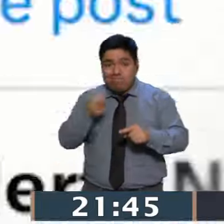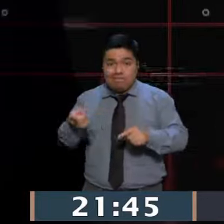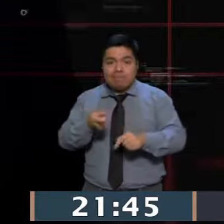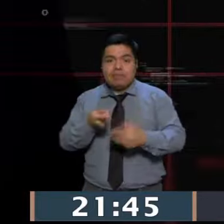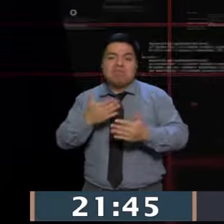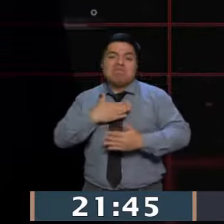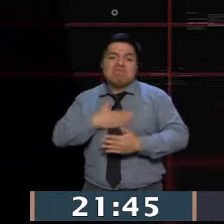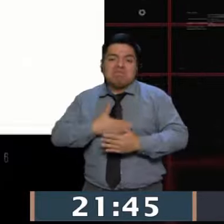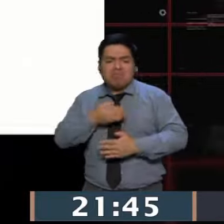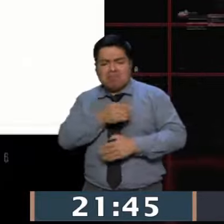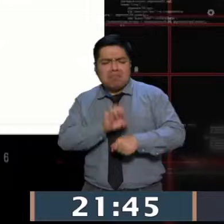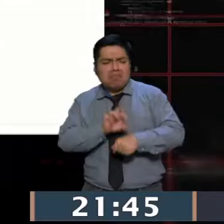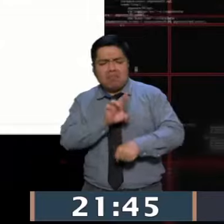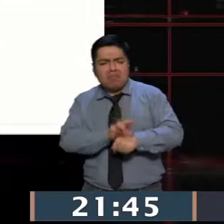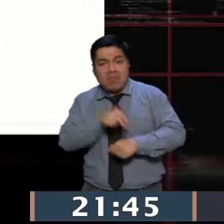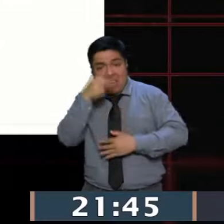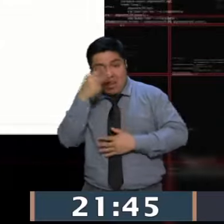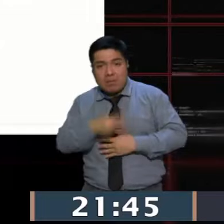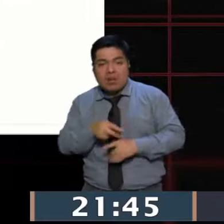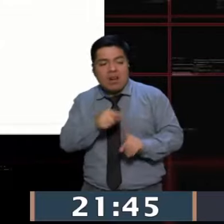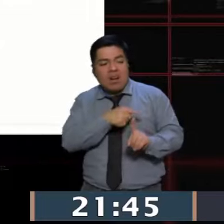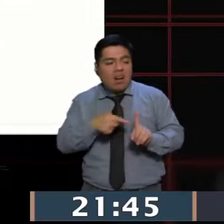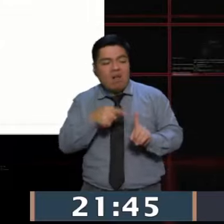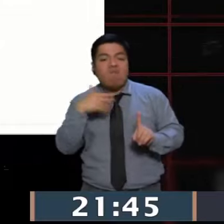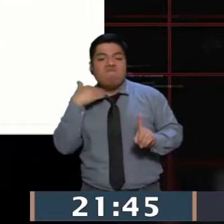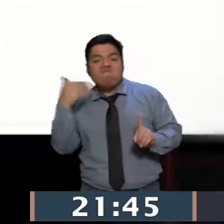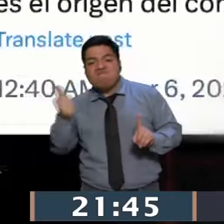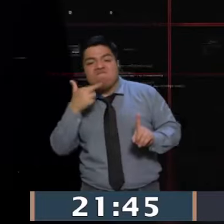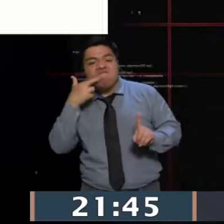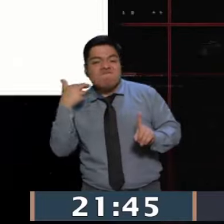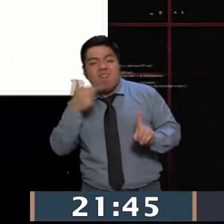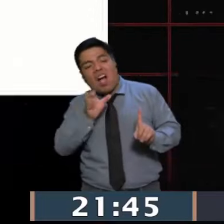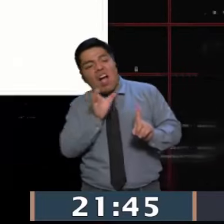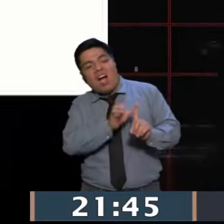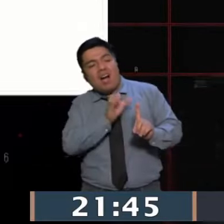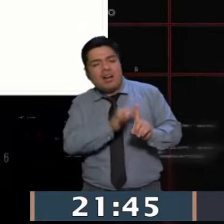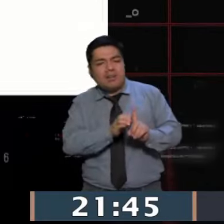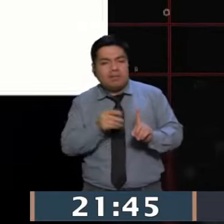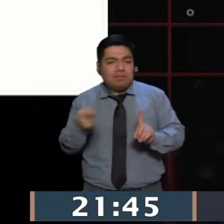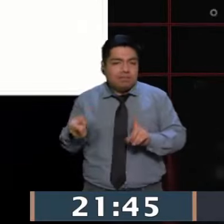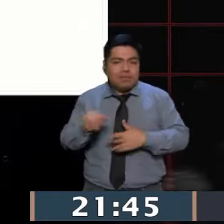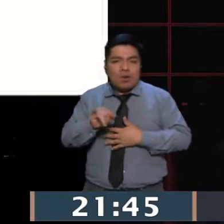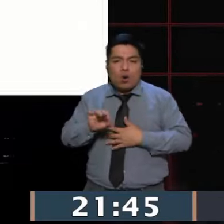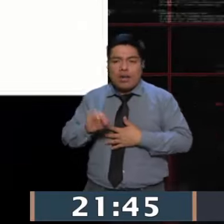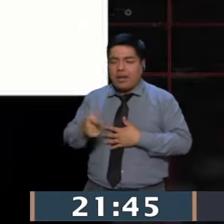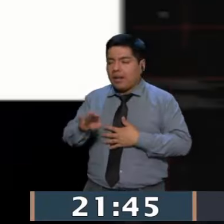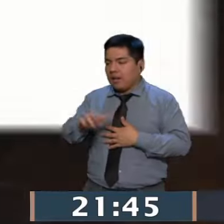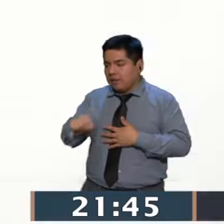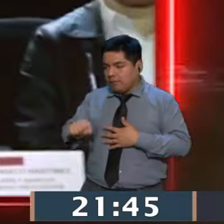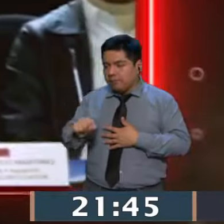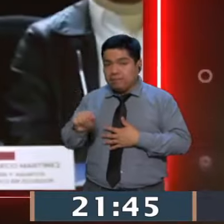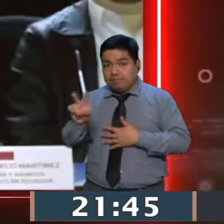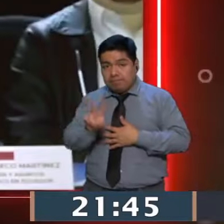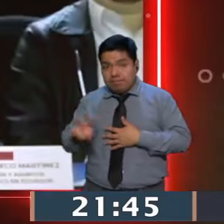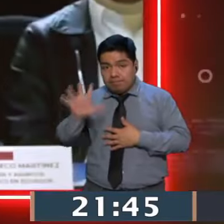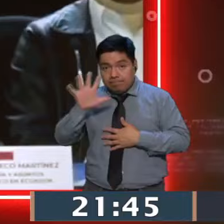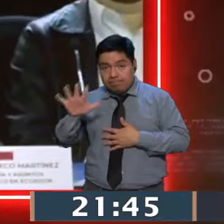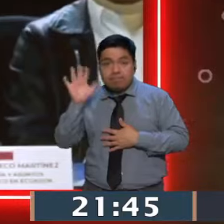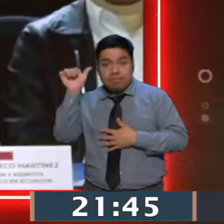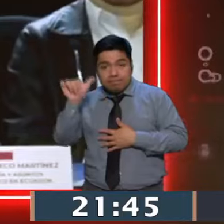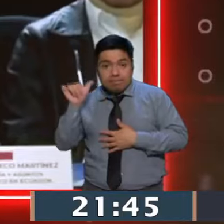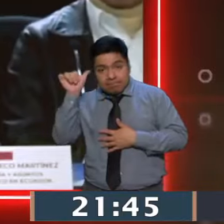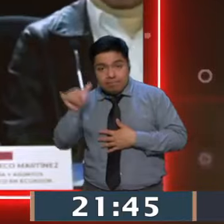Ecuador diciendo que México protege a delincuentes al darle asilo político a Jorge Glass. El viernes 5 de abril, la